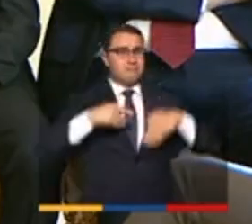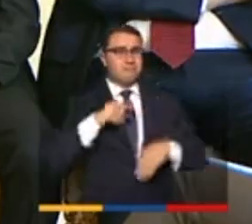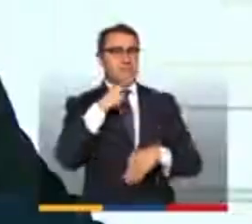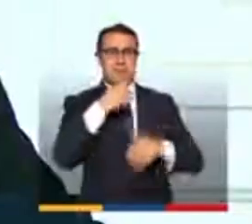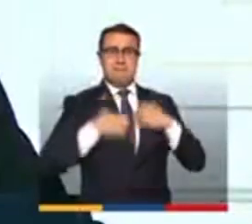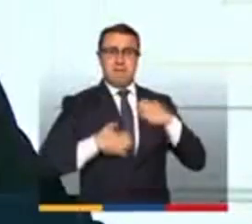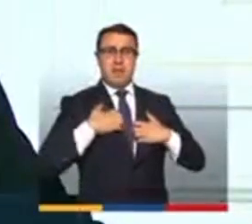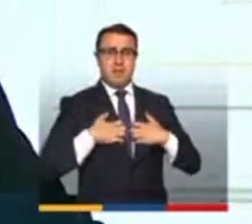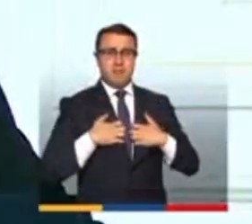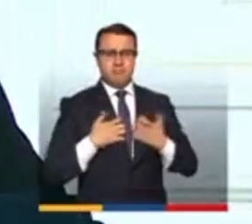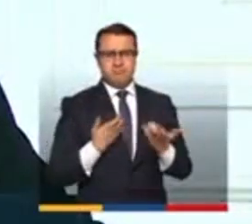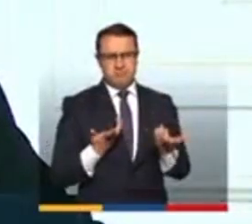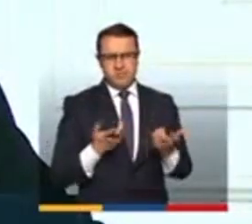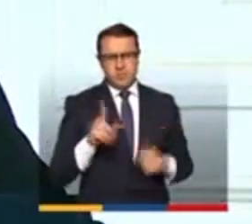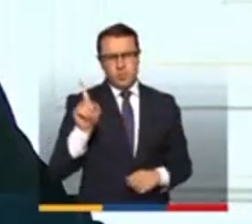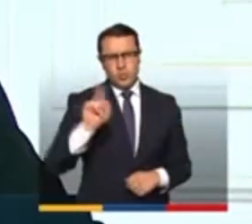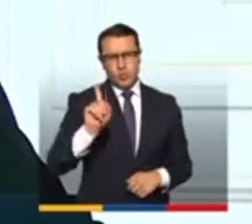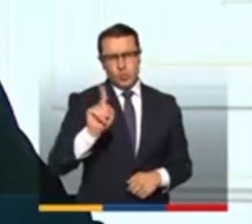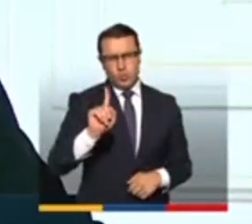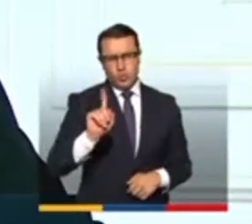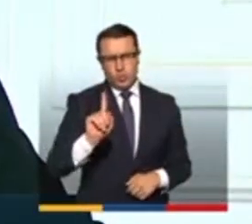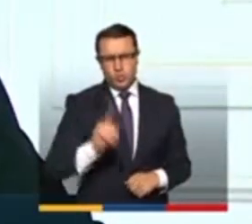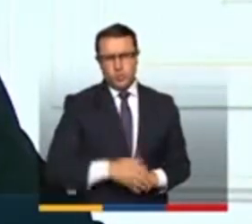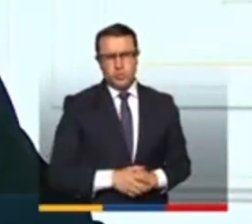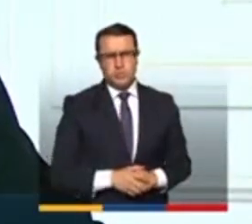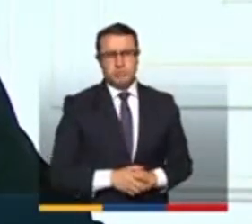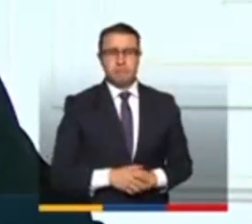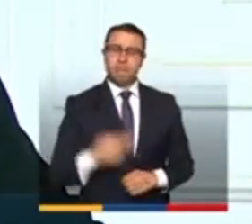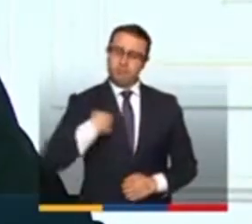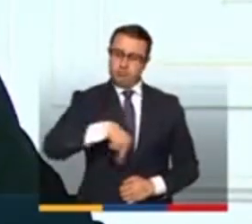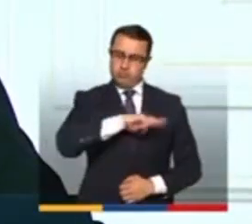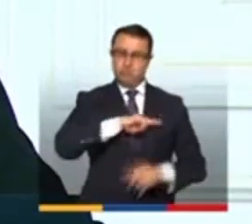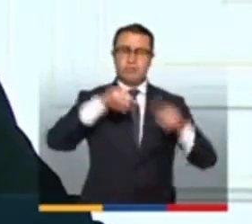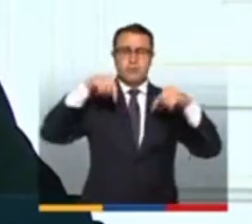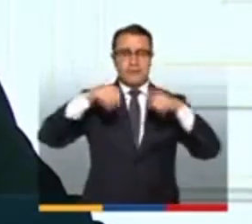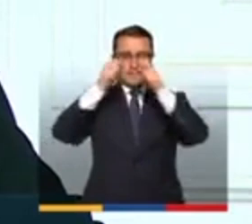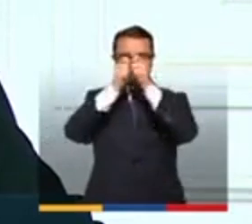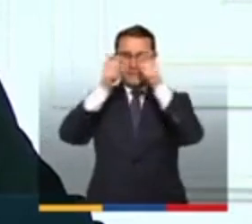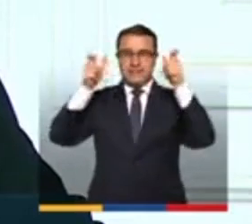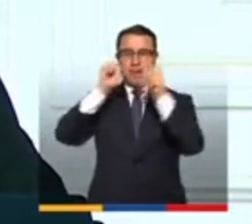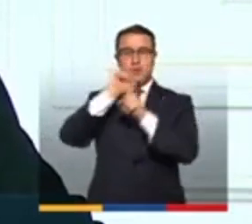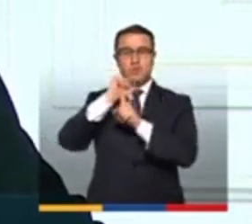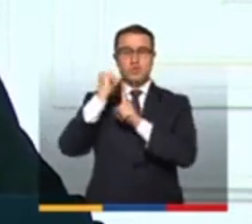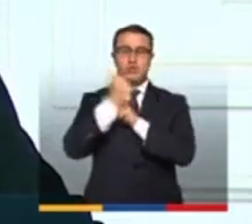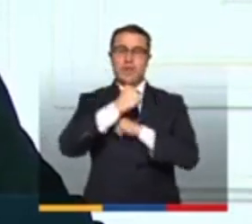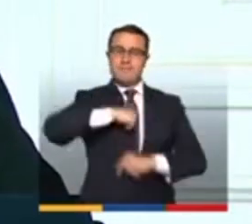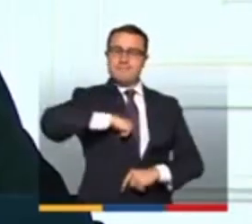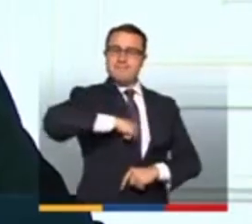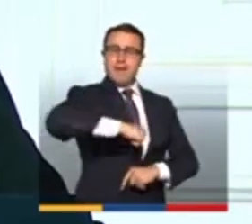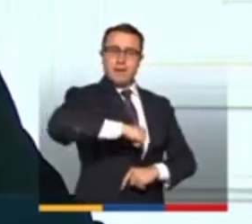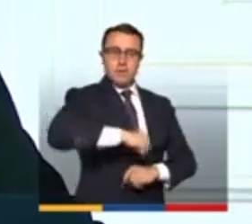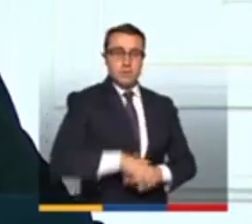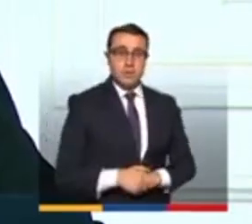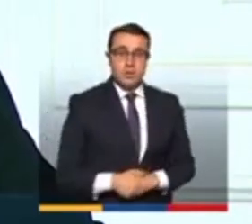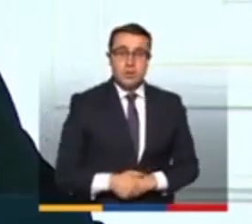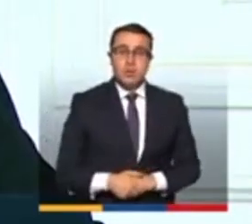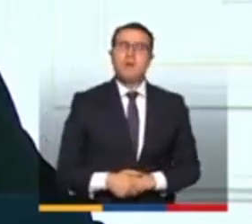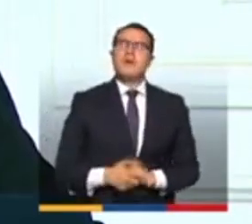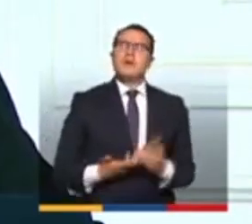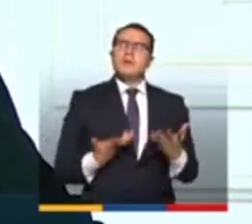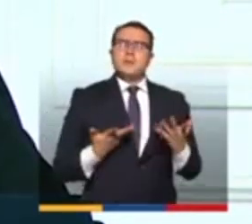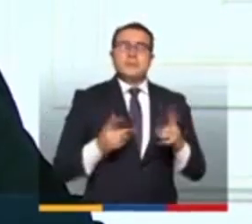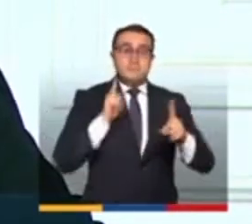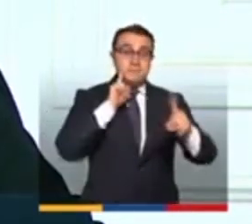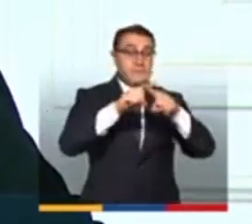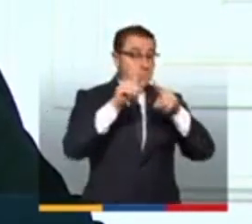ahora da miedo, que no debería. Es nuestro Estado social de derecho. Es que millones